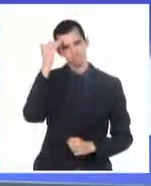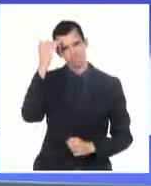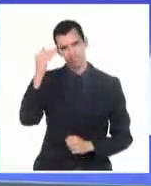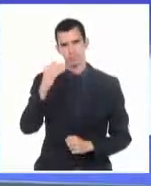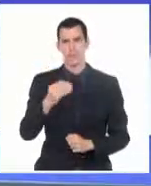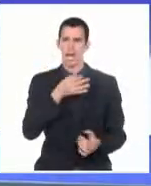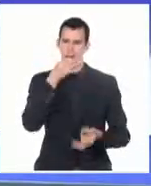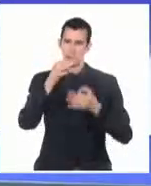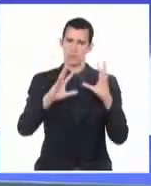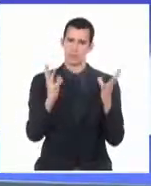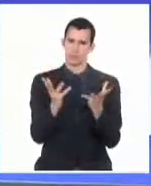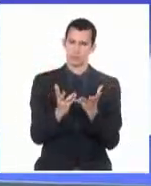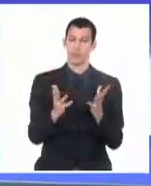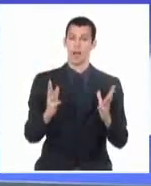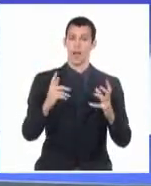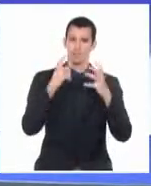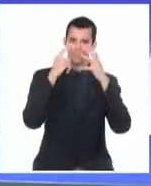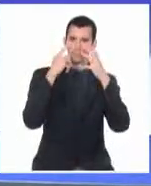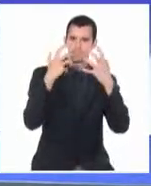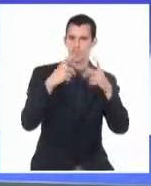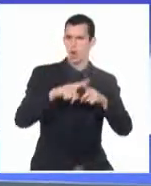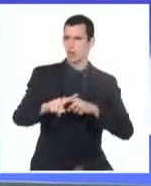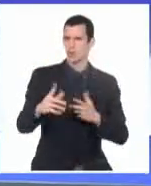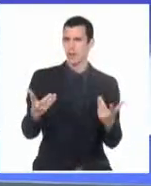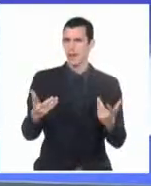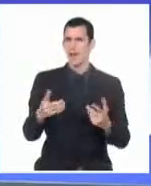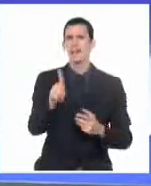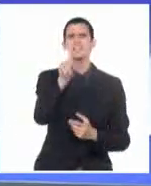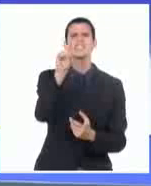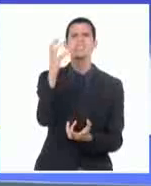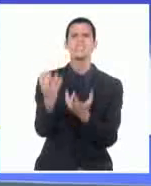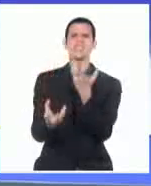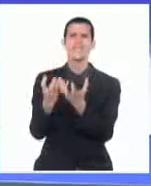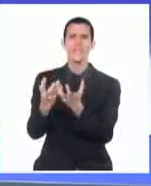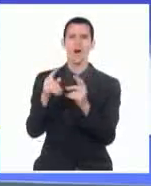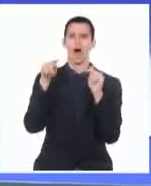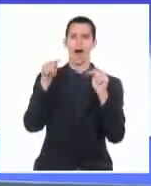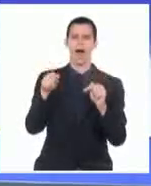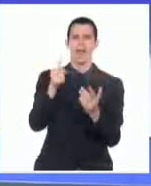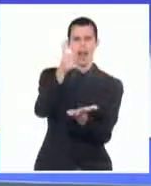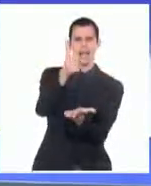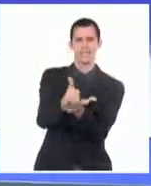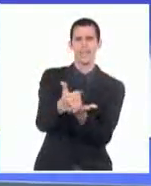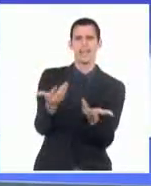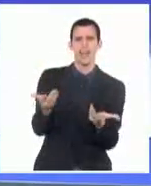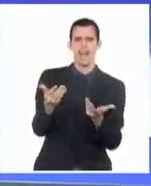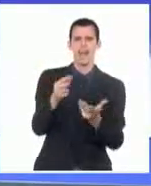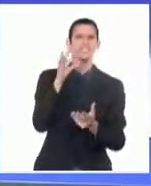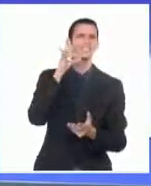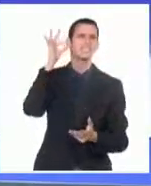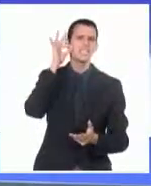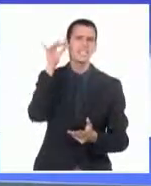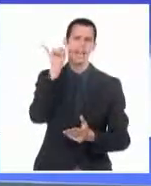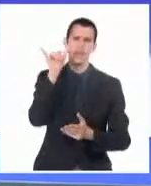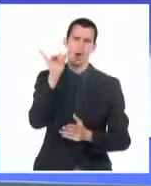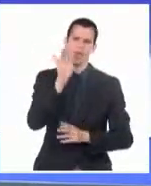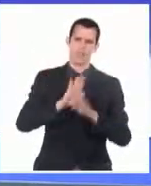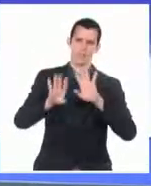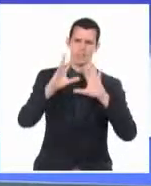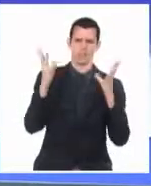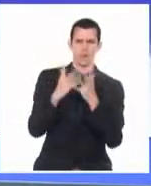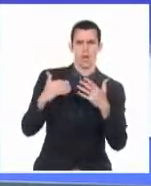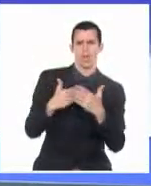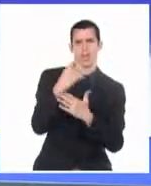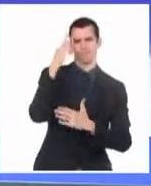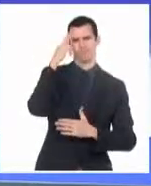Sede Nacional por el Día de Respuesta al VIH-Sida. Varias actividades se desarrollarán en la provincia desde hoy y hasta el día 10 con